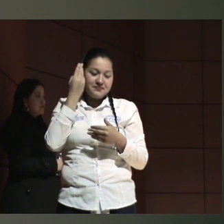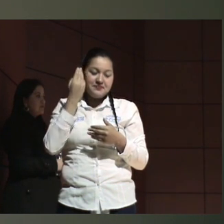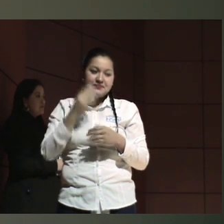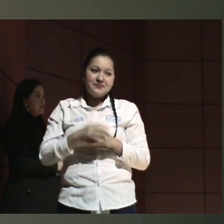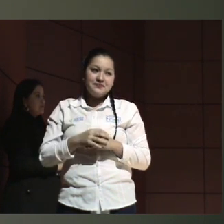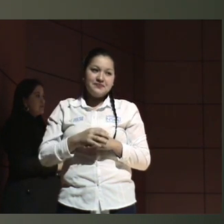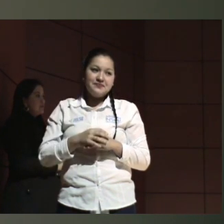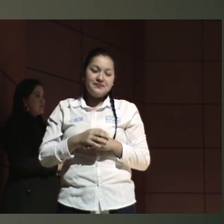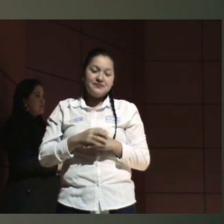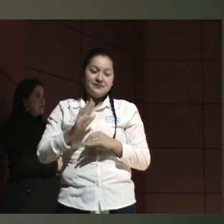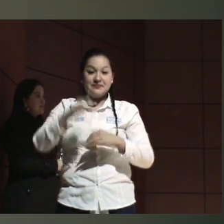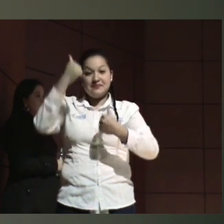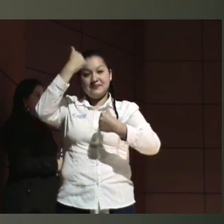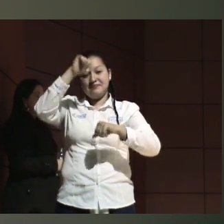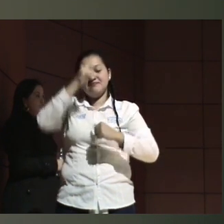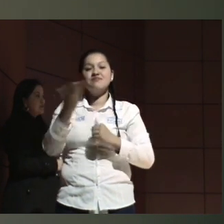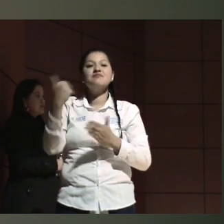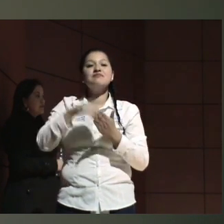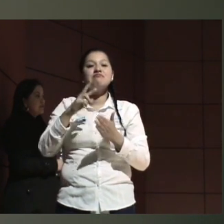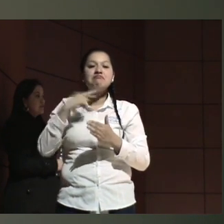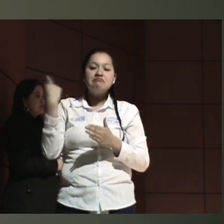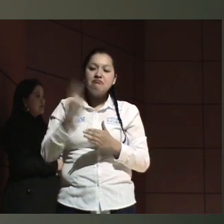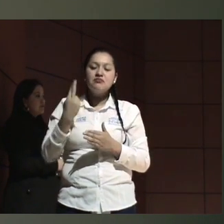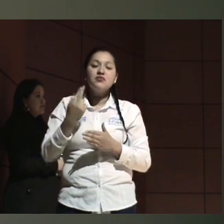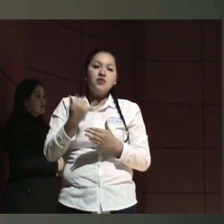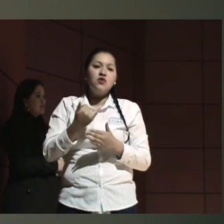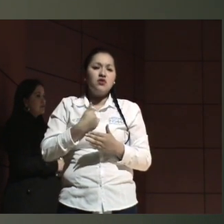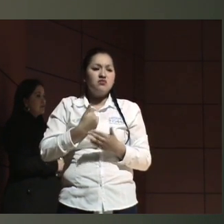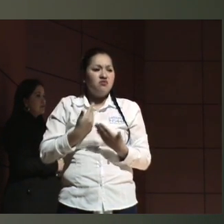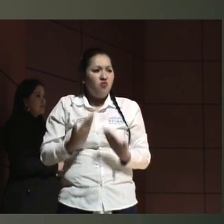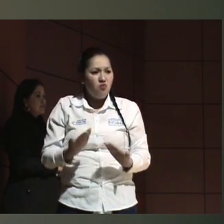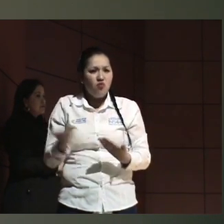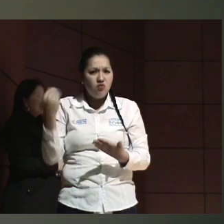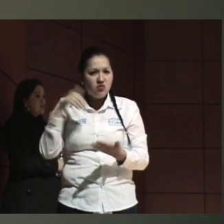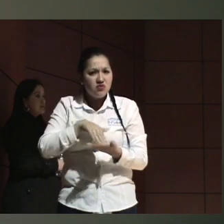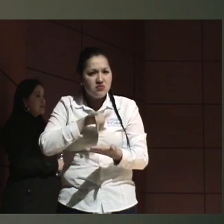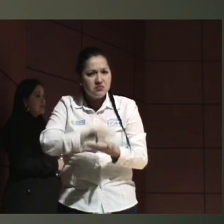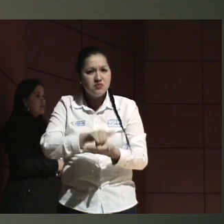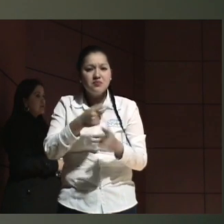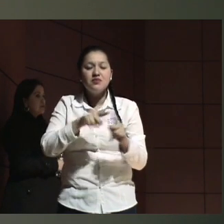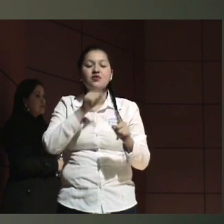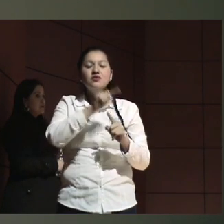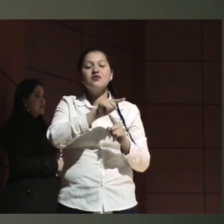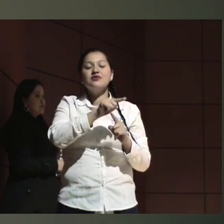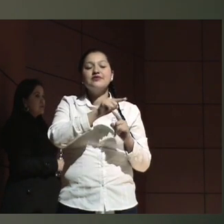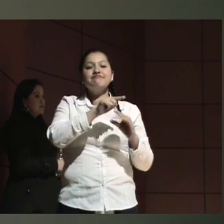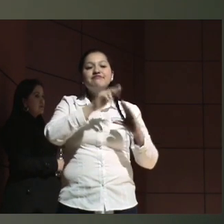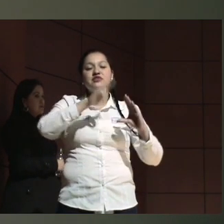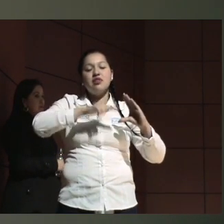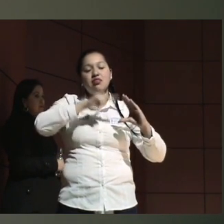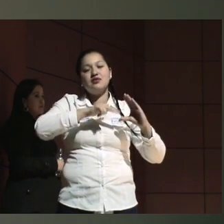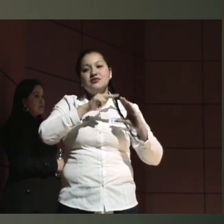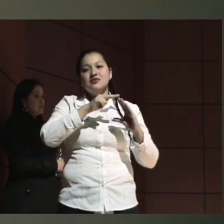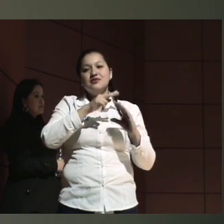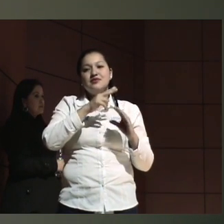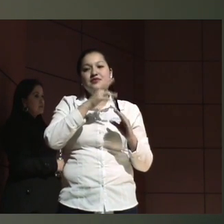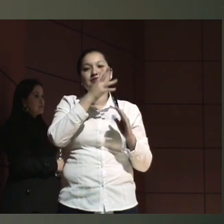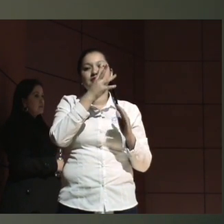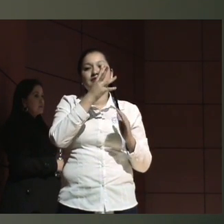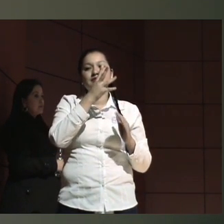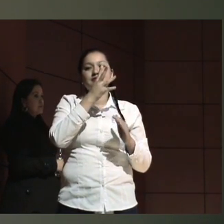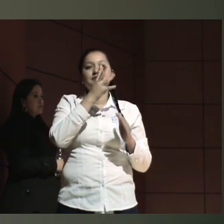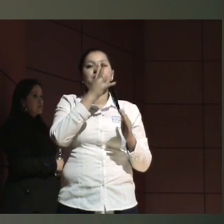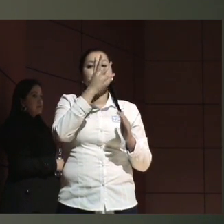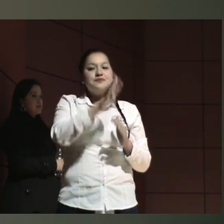criterio incluso acaba de ser reiterado sorprende pero tenemos una sentencia 458 del 22 de julio del